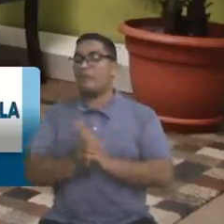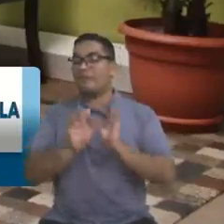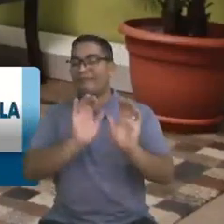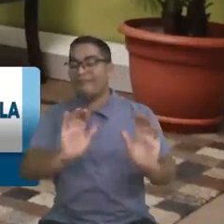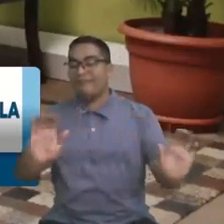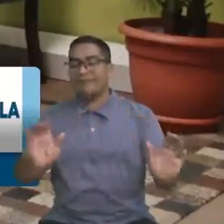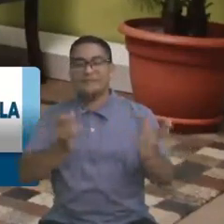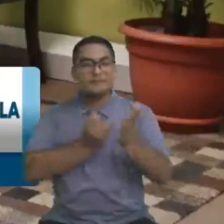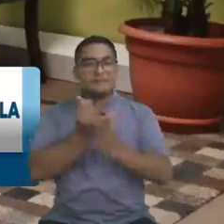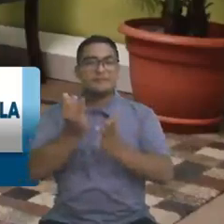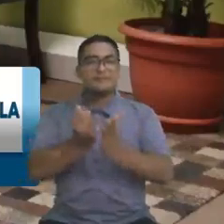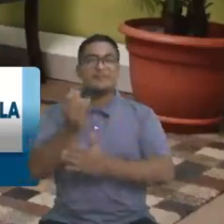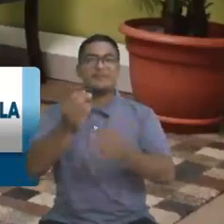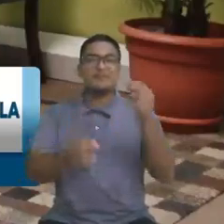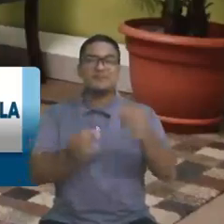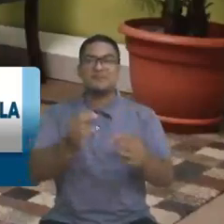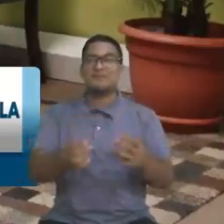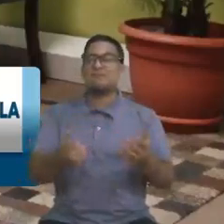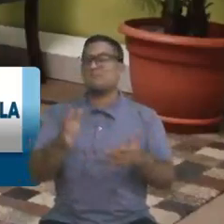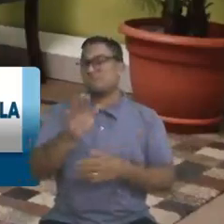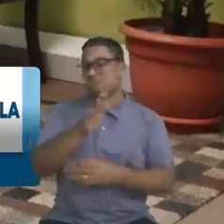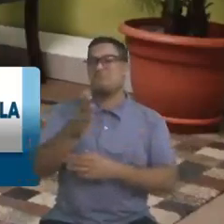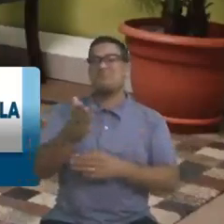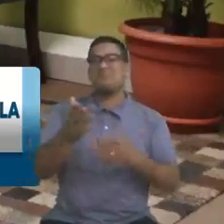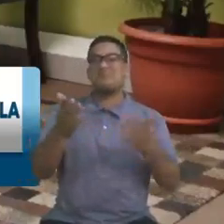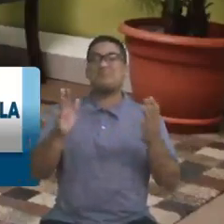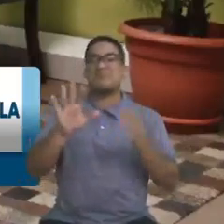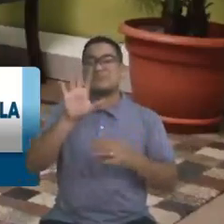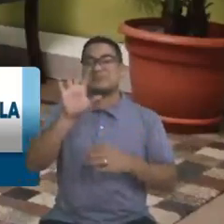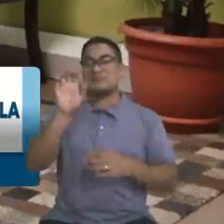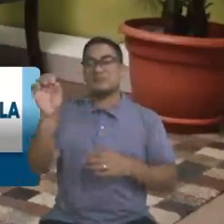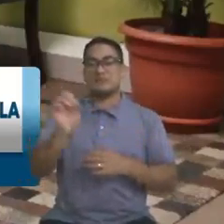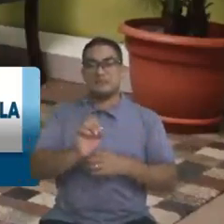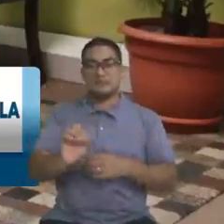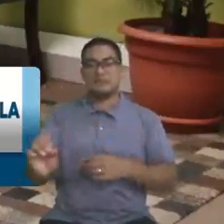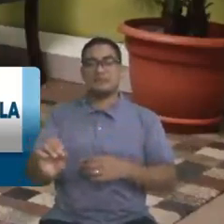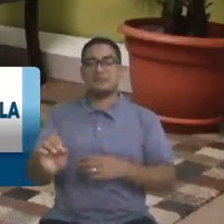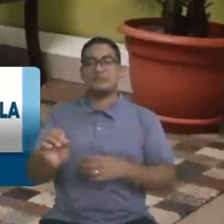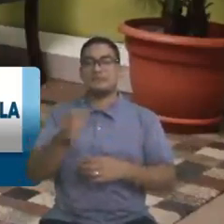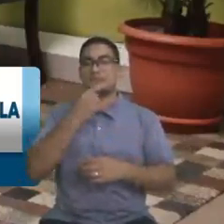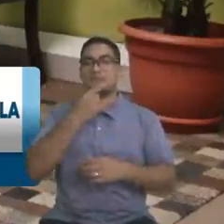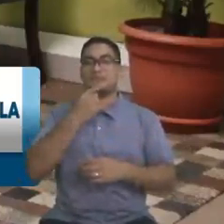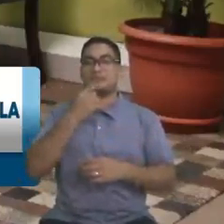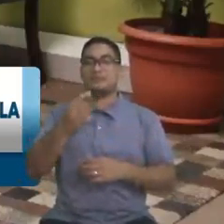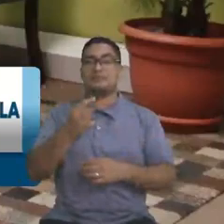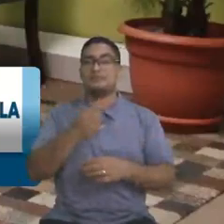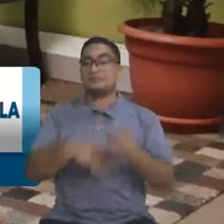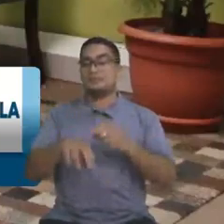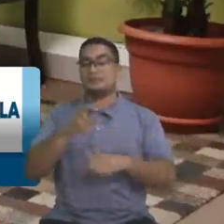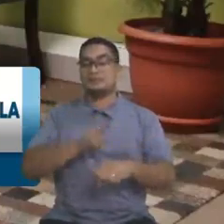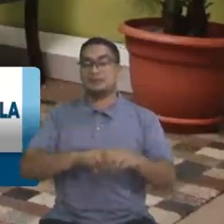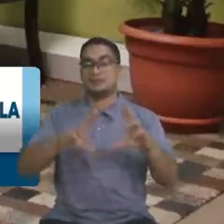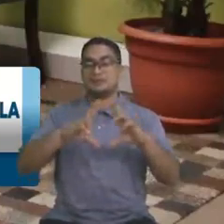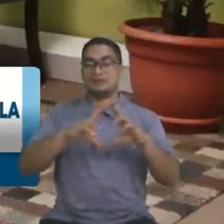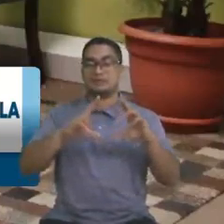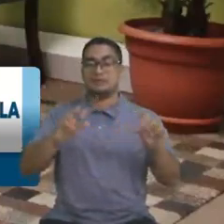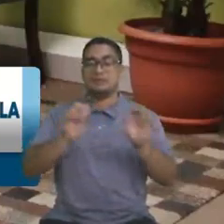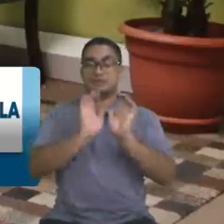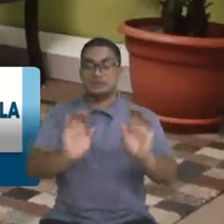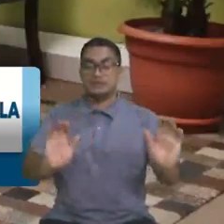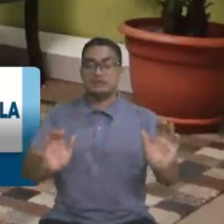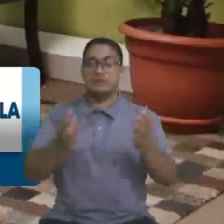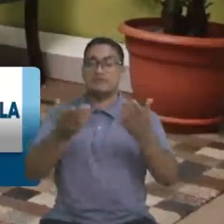de 6 a 13 años, 11 meses, 29 días. Hasta la fecha, licenciada, ¿cuántos se han censado a